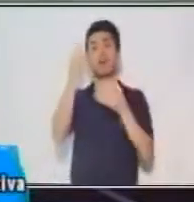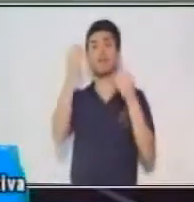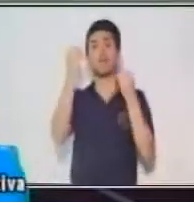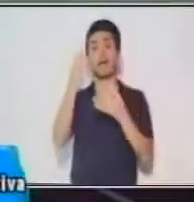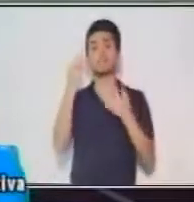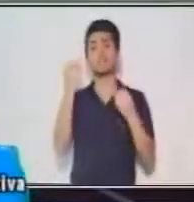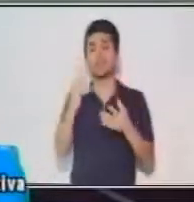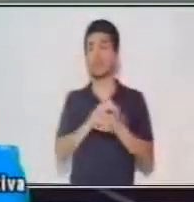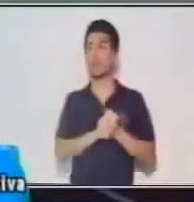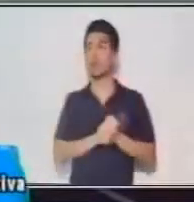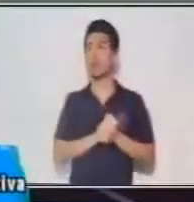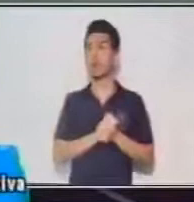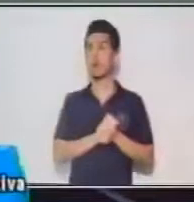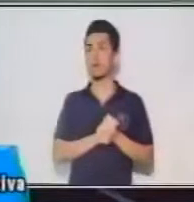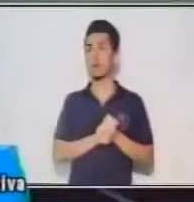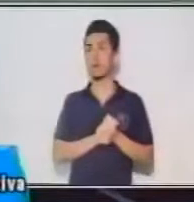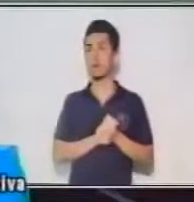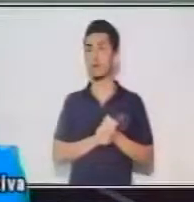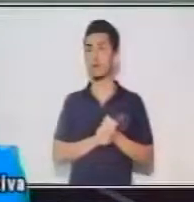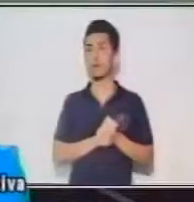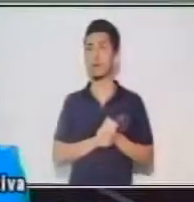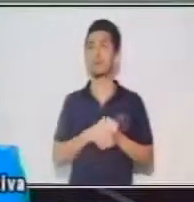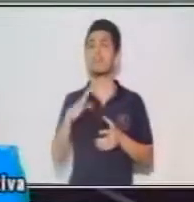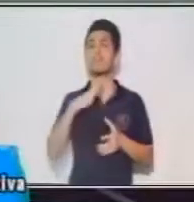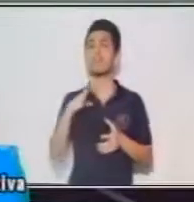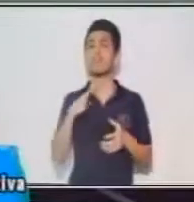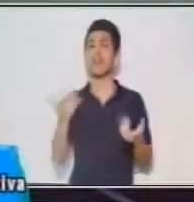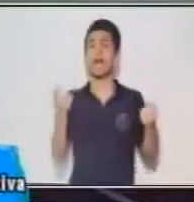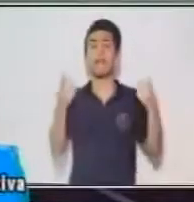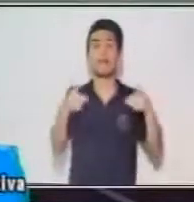van a dar a conocer hechos